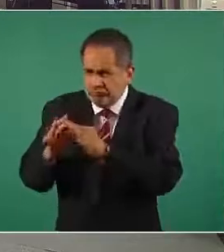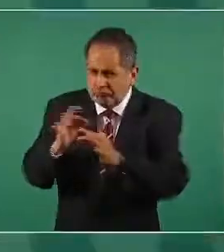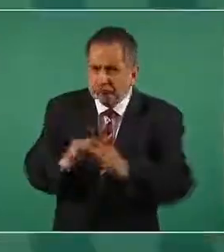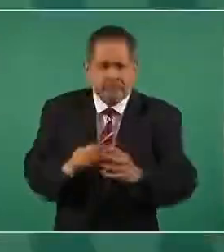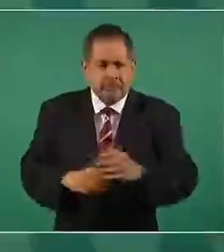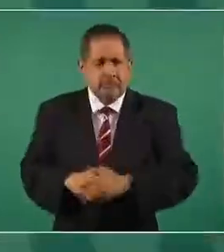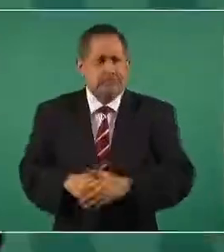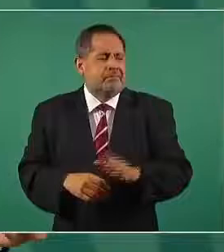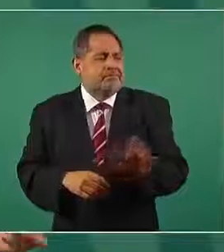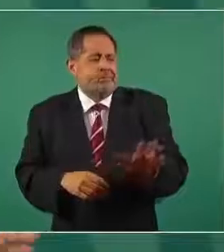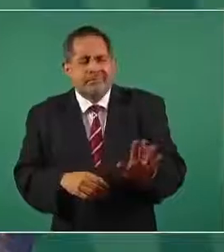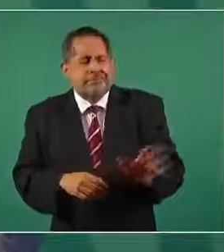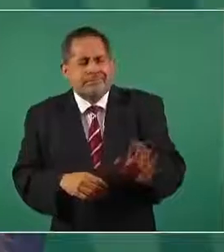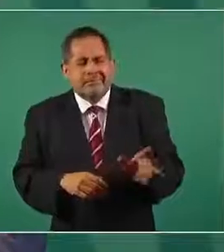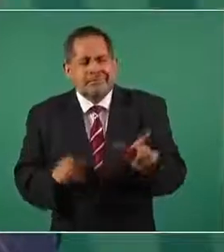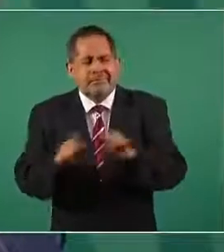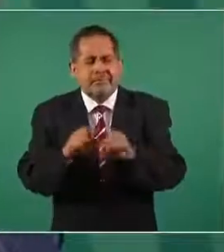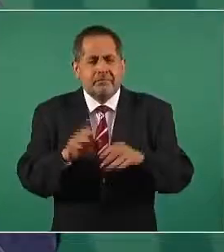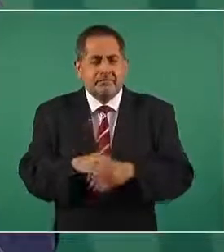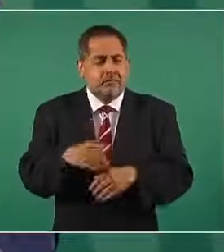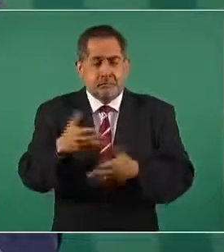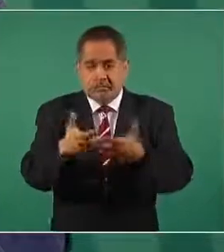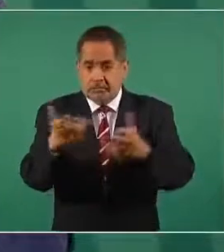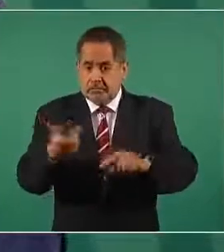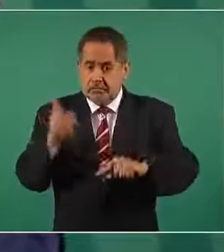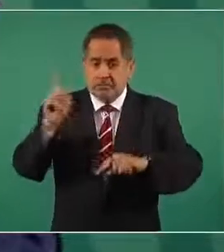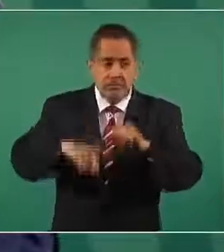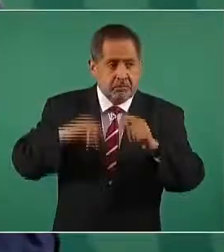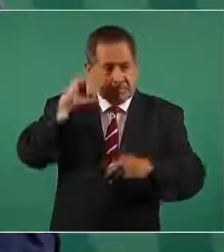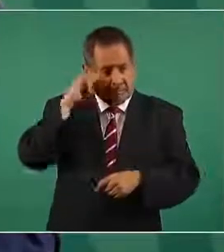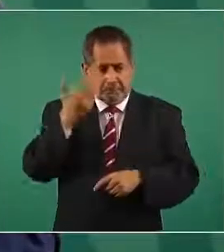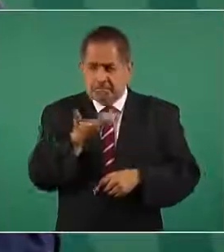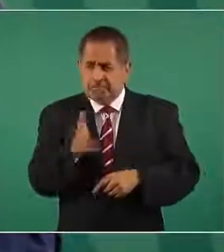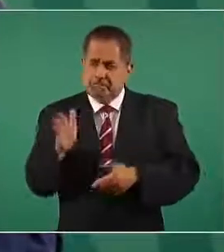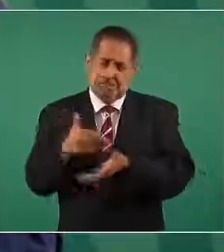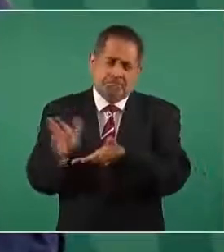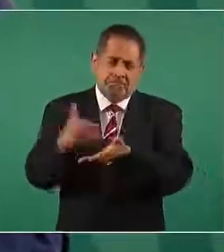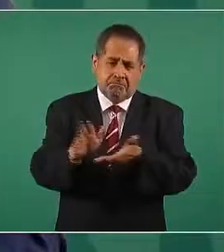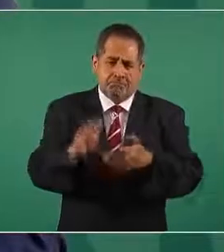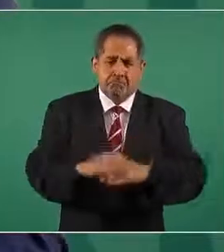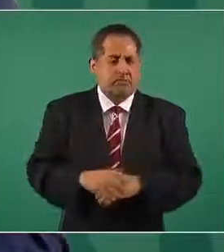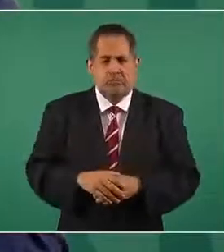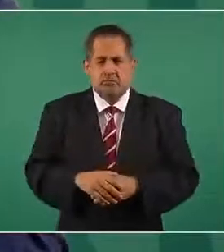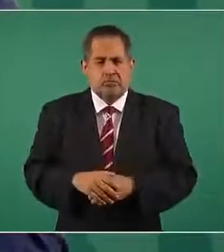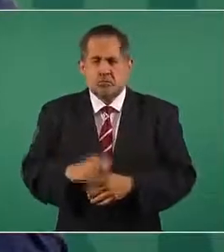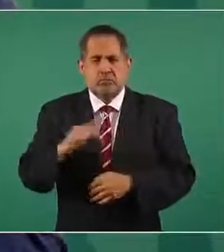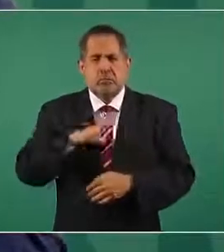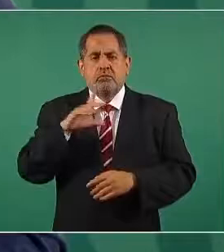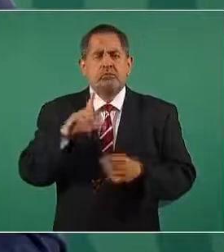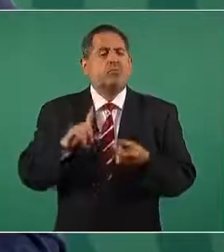ya no se les ha despojado a los campesinos. No hay un solo despojo.